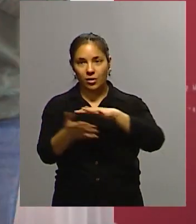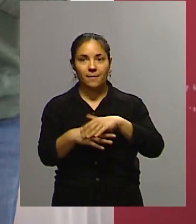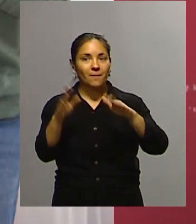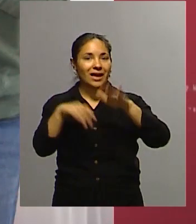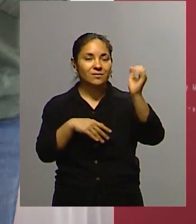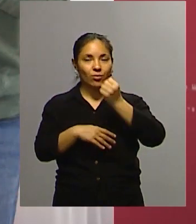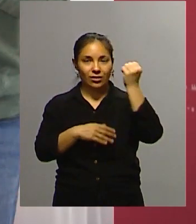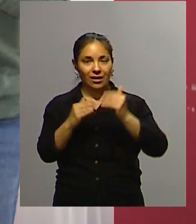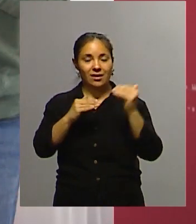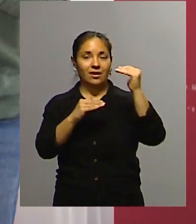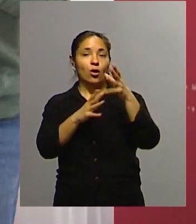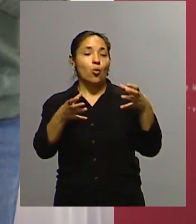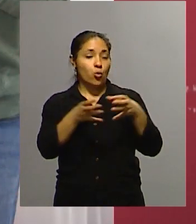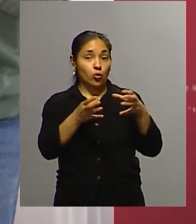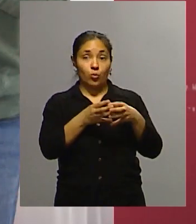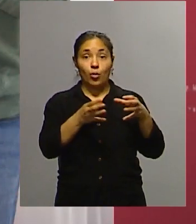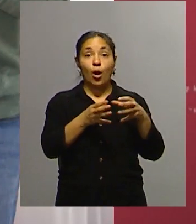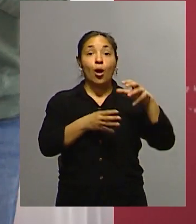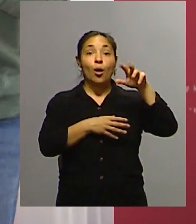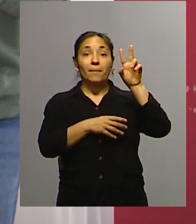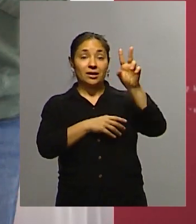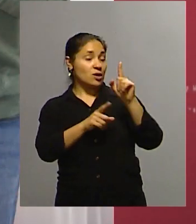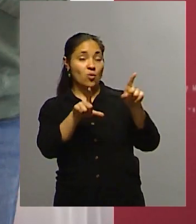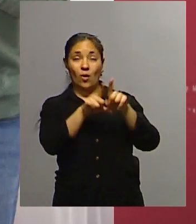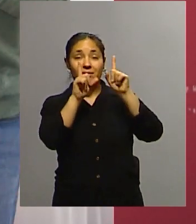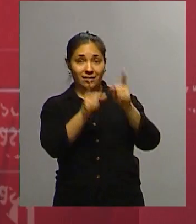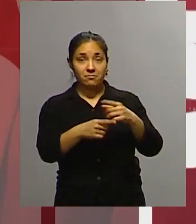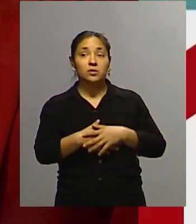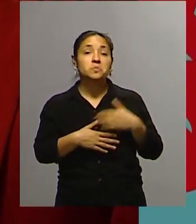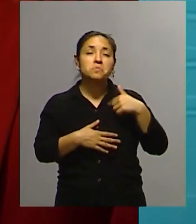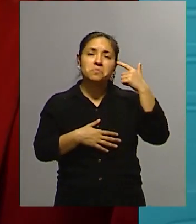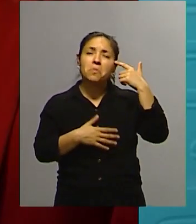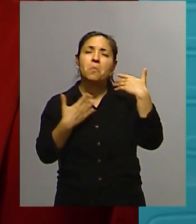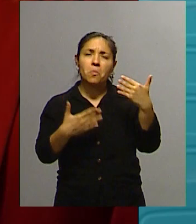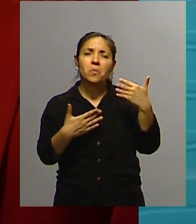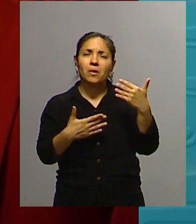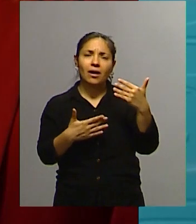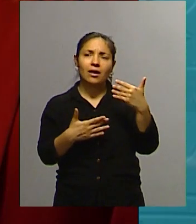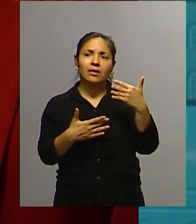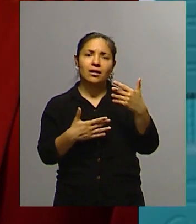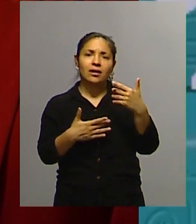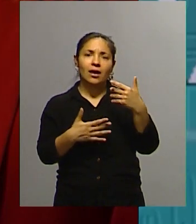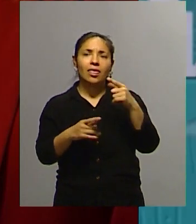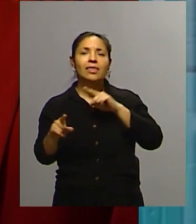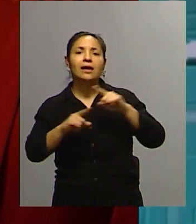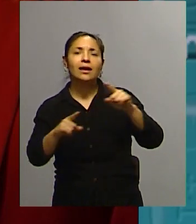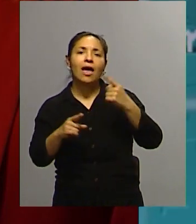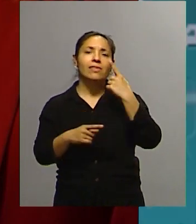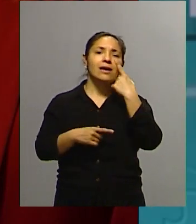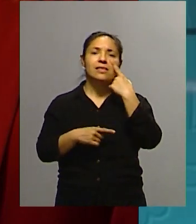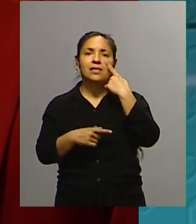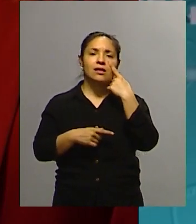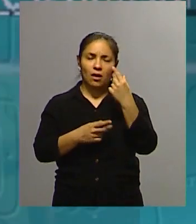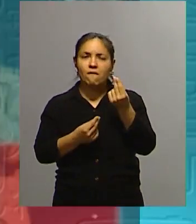adelante. En el PJ pienso exactamente de la misma manera. Creo que hay posibilidades, hay dirigentes e intendentes muy